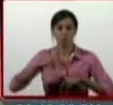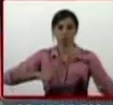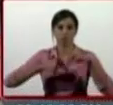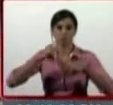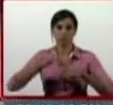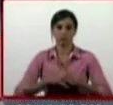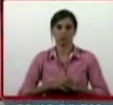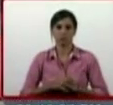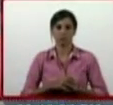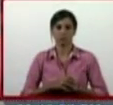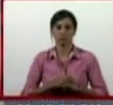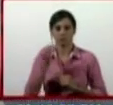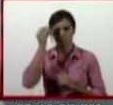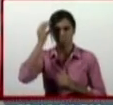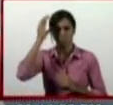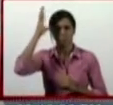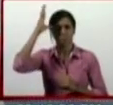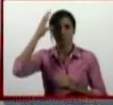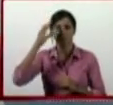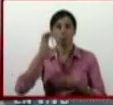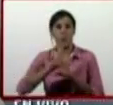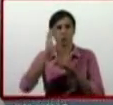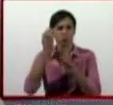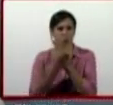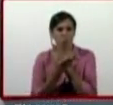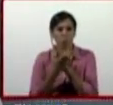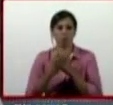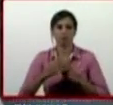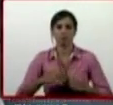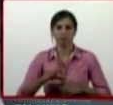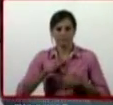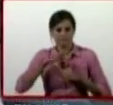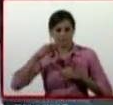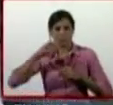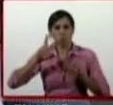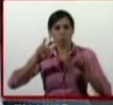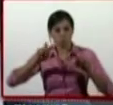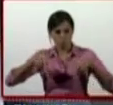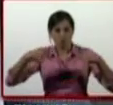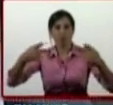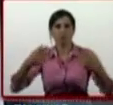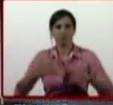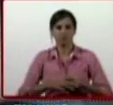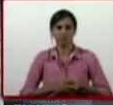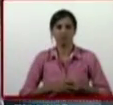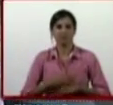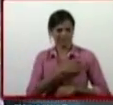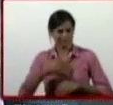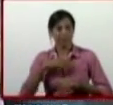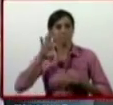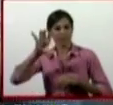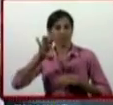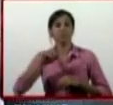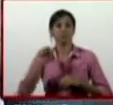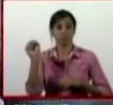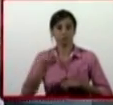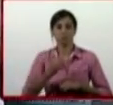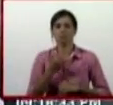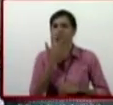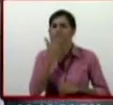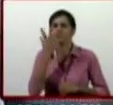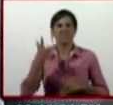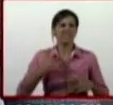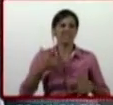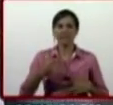de conocimiento, de cultura, de espíritu renovado y de ganas de patria. Aquí lo que se respira es